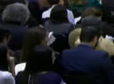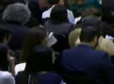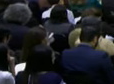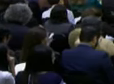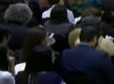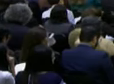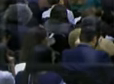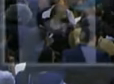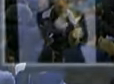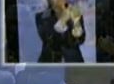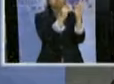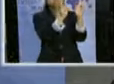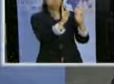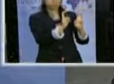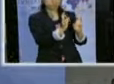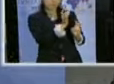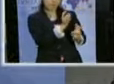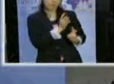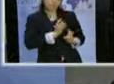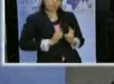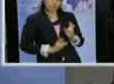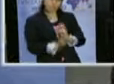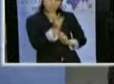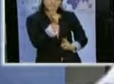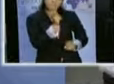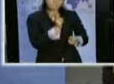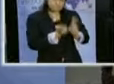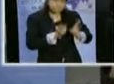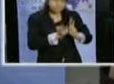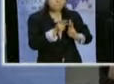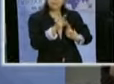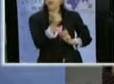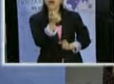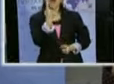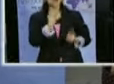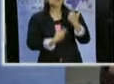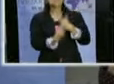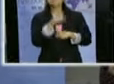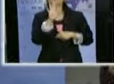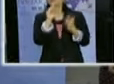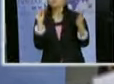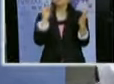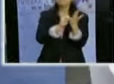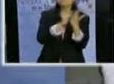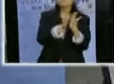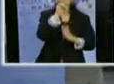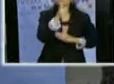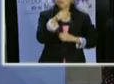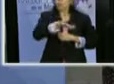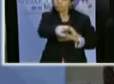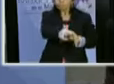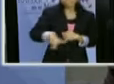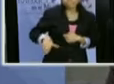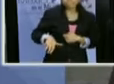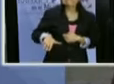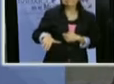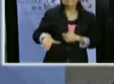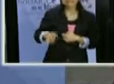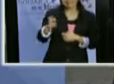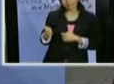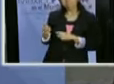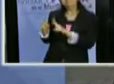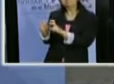quedado rezagados y que deben incluirse forzosamente en la agenda de post-2015. Yo creo que